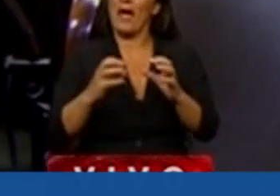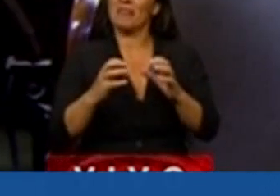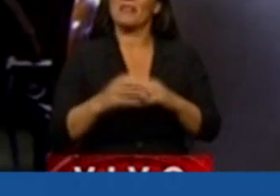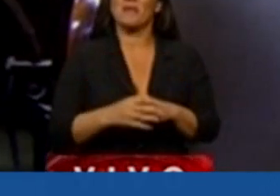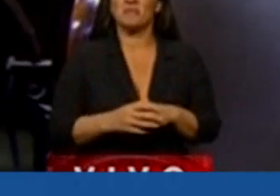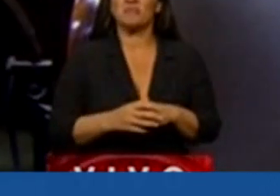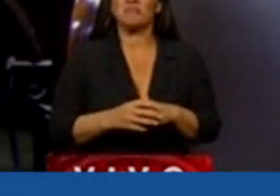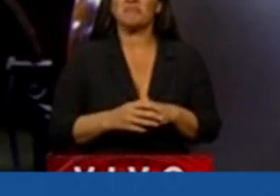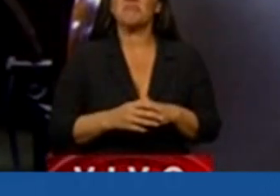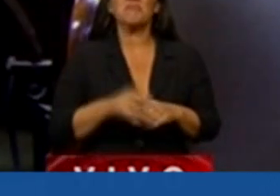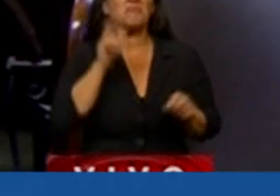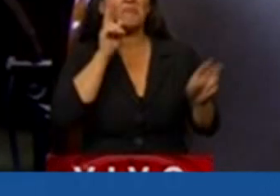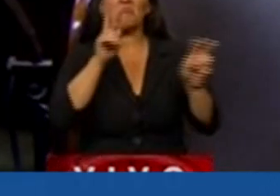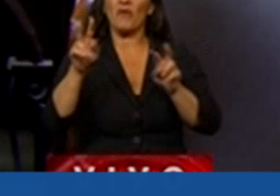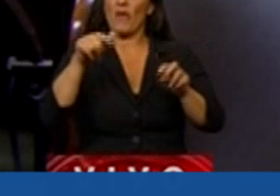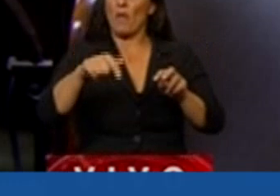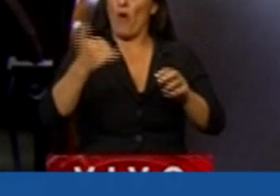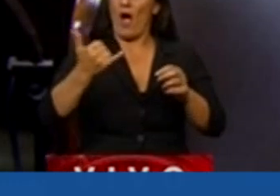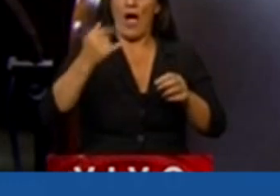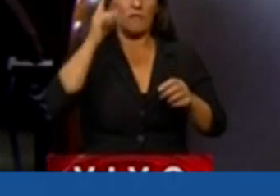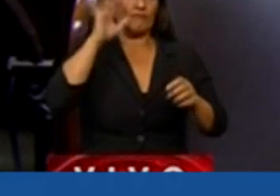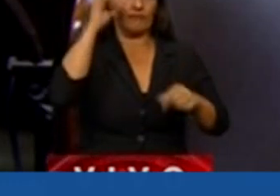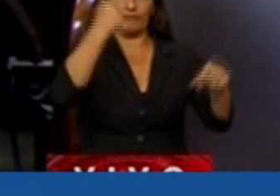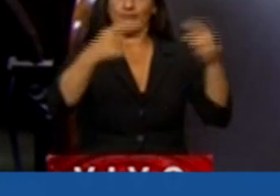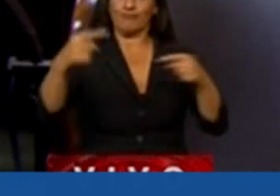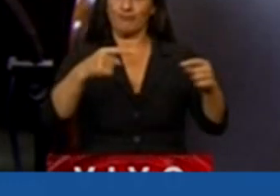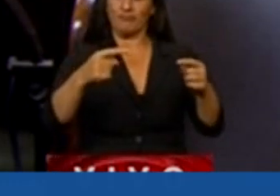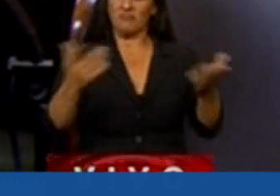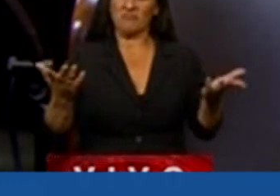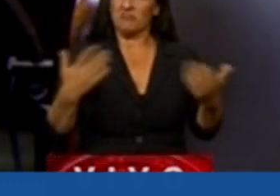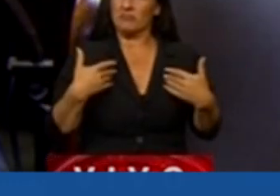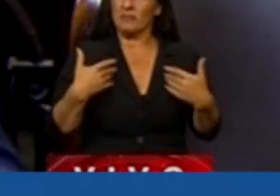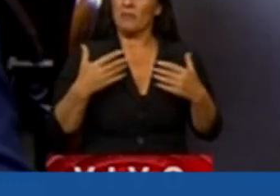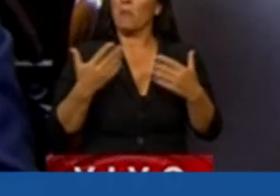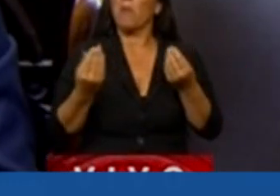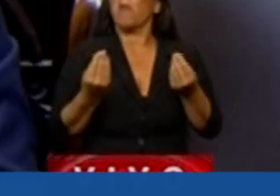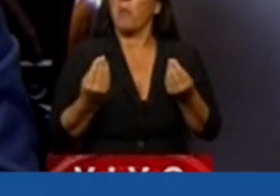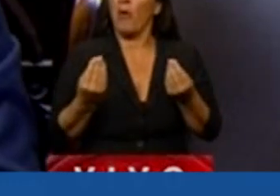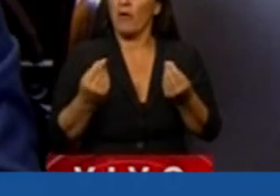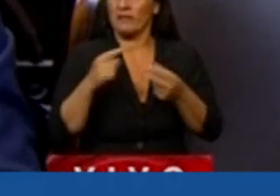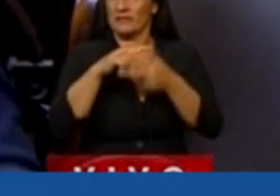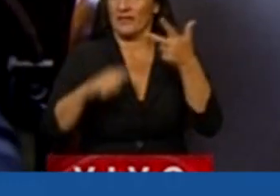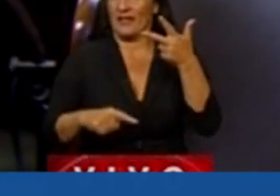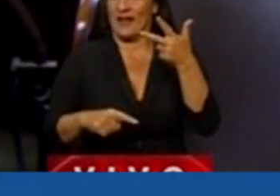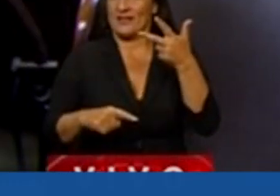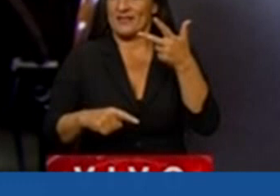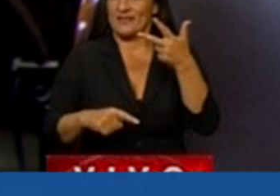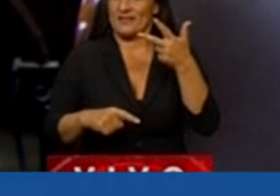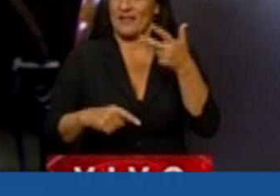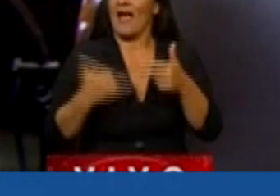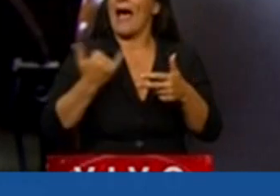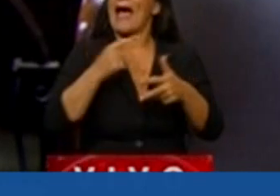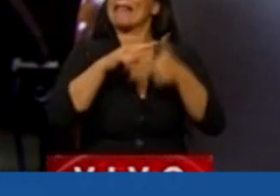parte de las divergencias que se presentan en él, a nuestro humilde criterio, se deben a 3 motivos. 3 falsos